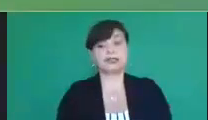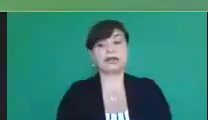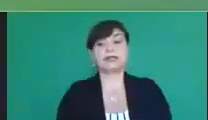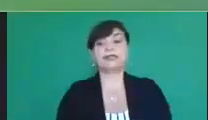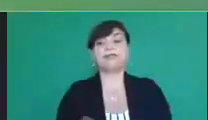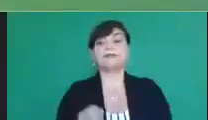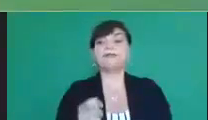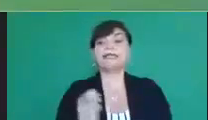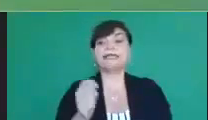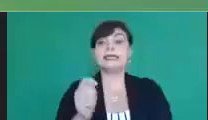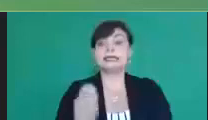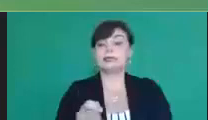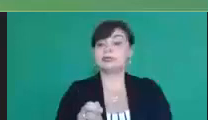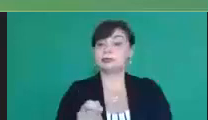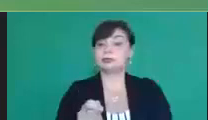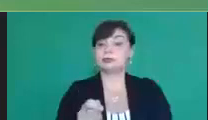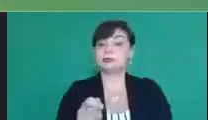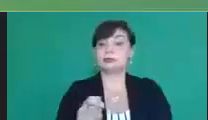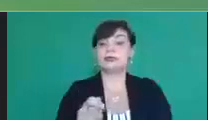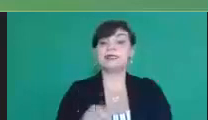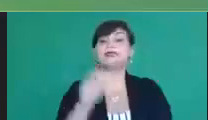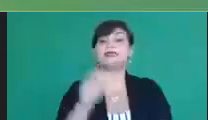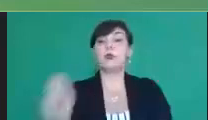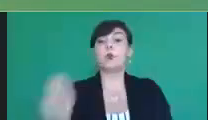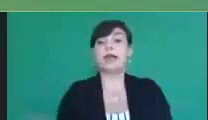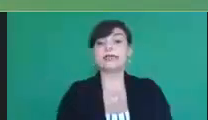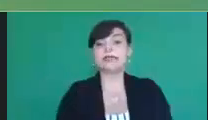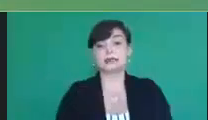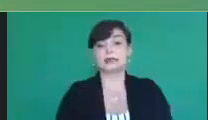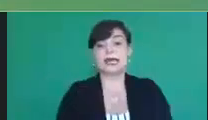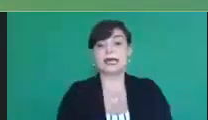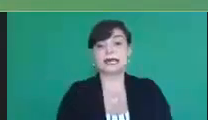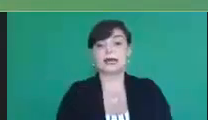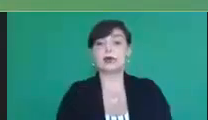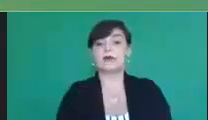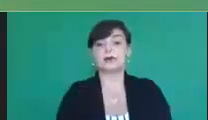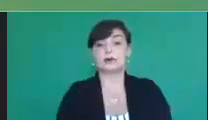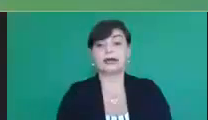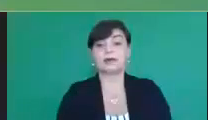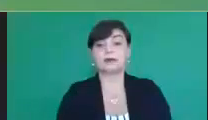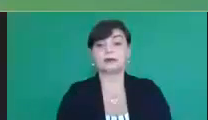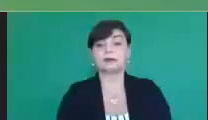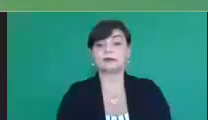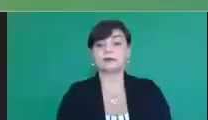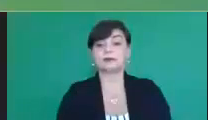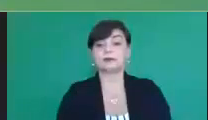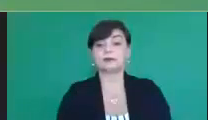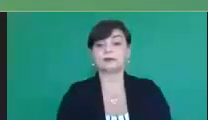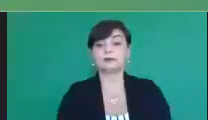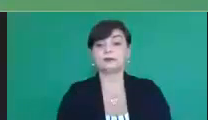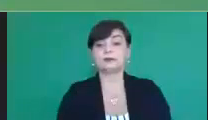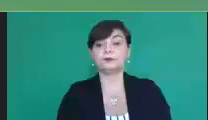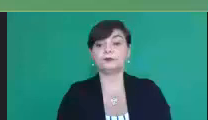potenciales y de esos positivos potenciales, ¿cuáles casos eran confirmados?